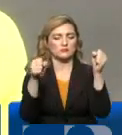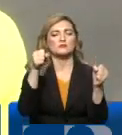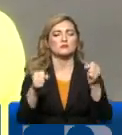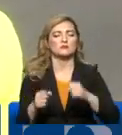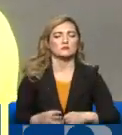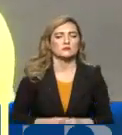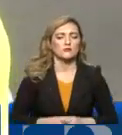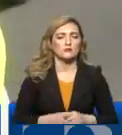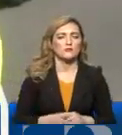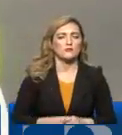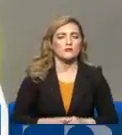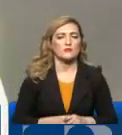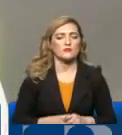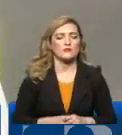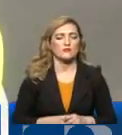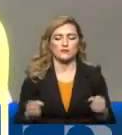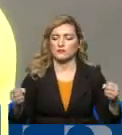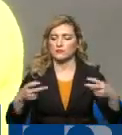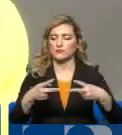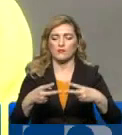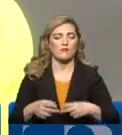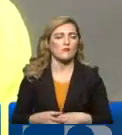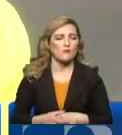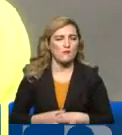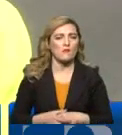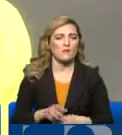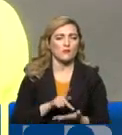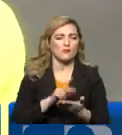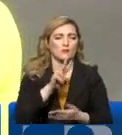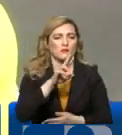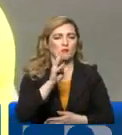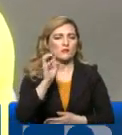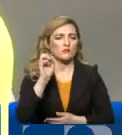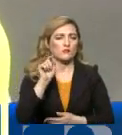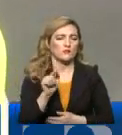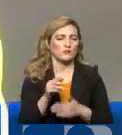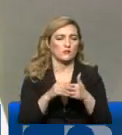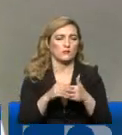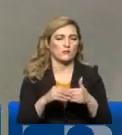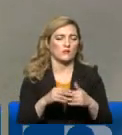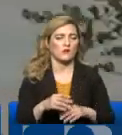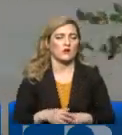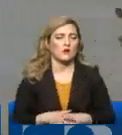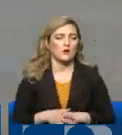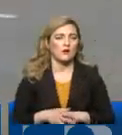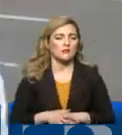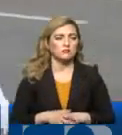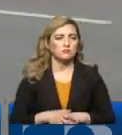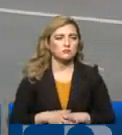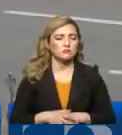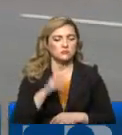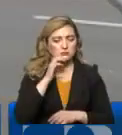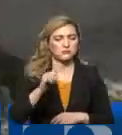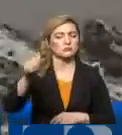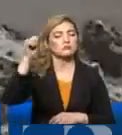fue repotenciado por la aseguradora. Esto tiene más o menos un valor de $260,000 que no le cuesta al distrito. Finalmente, desde